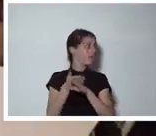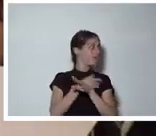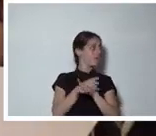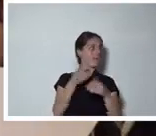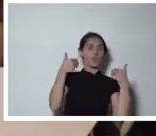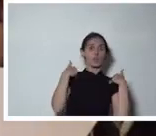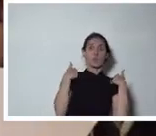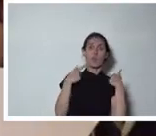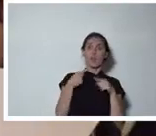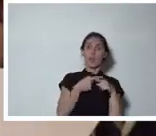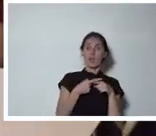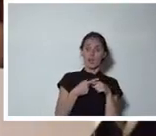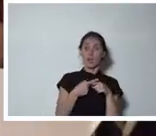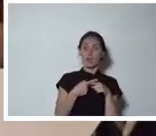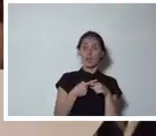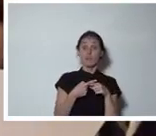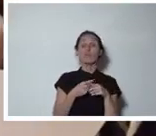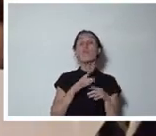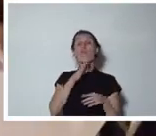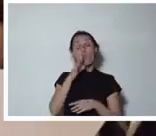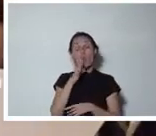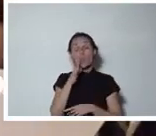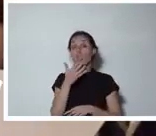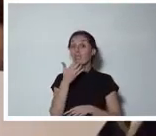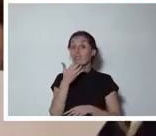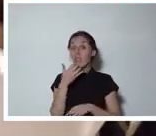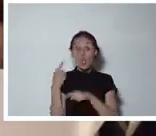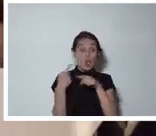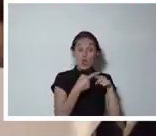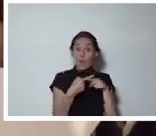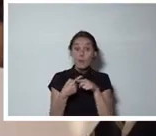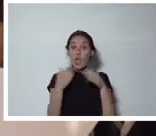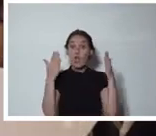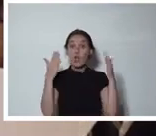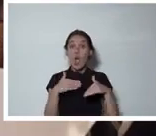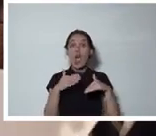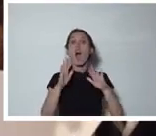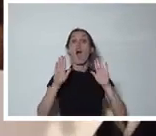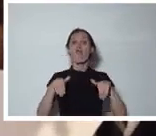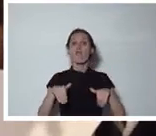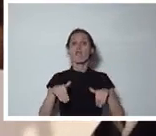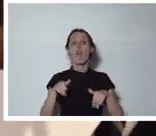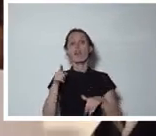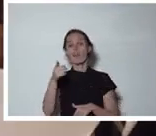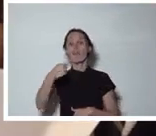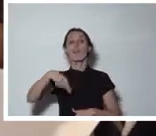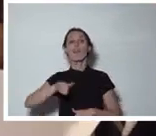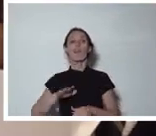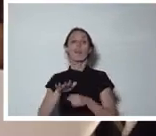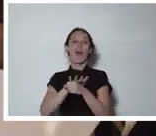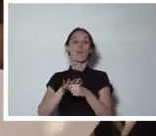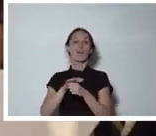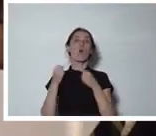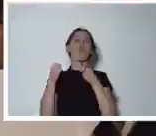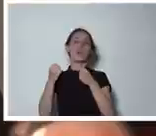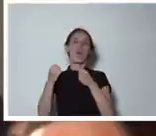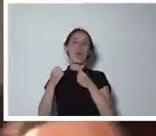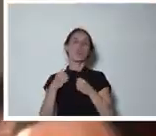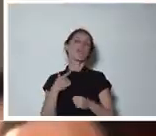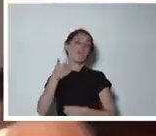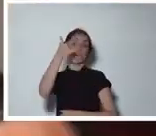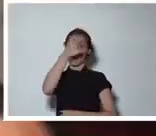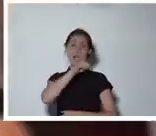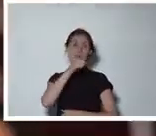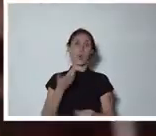siendo masculinas siempre siguen siendo masculinas quienes todavía deciden nuestros no digo